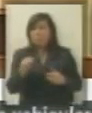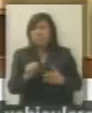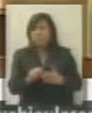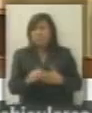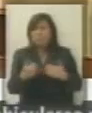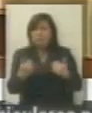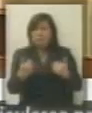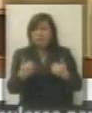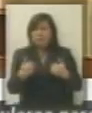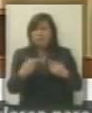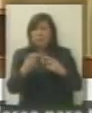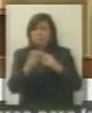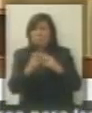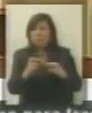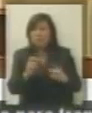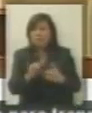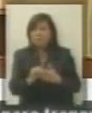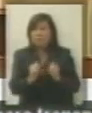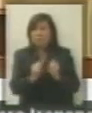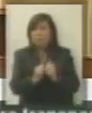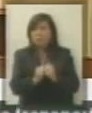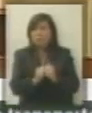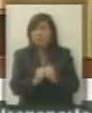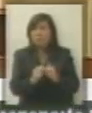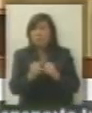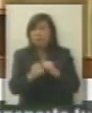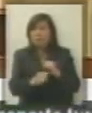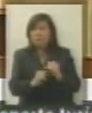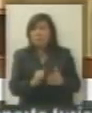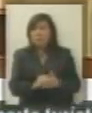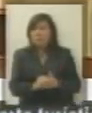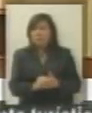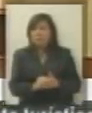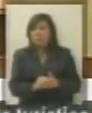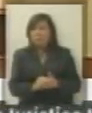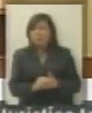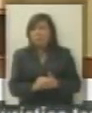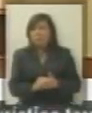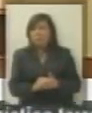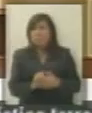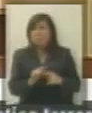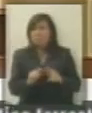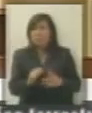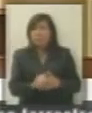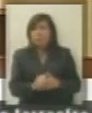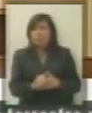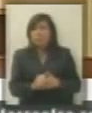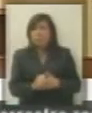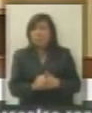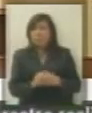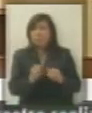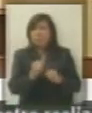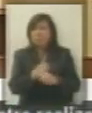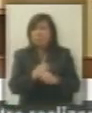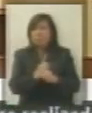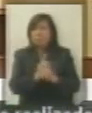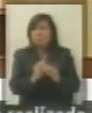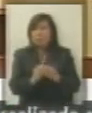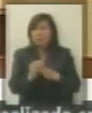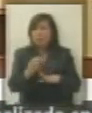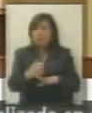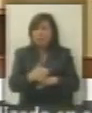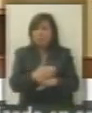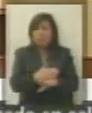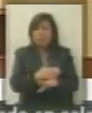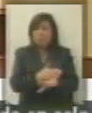de distritos del país cuenten con acceso a internet y líneas de celulares. El shock de obras públicas desarrollados por